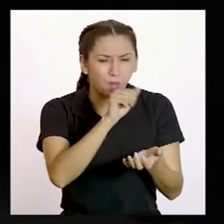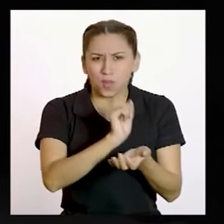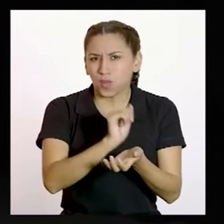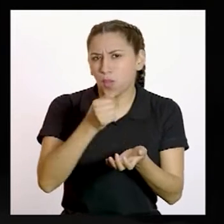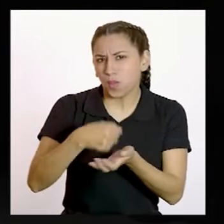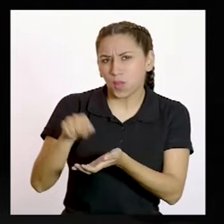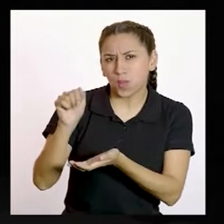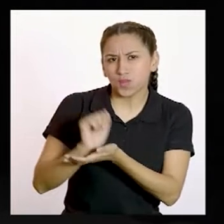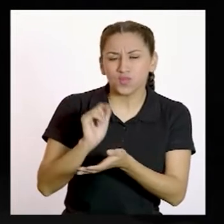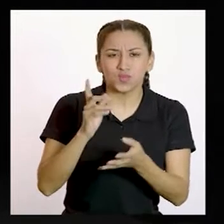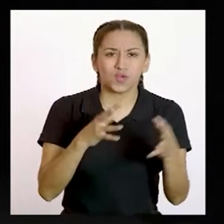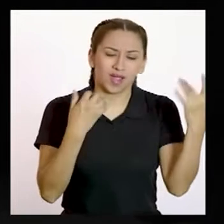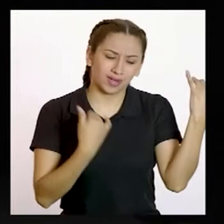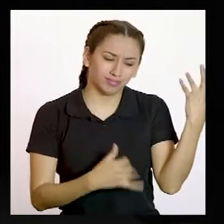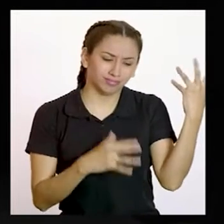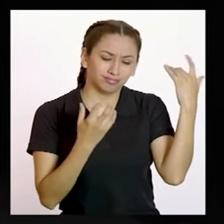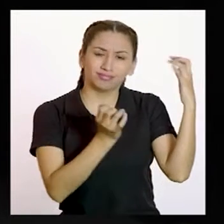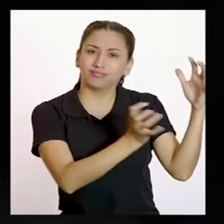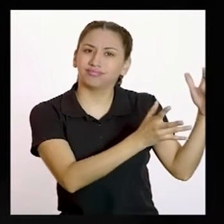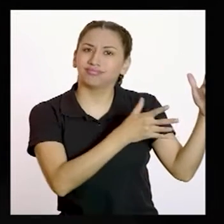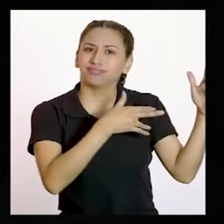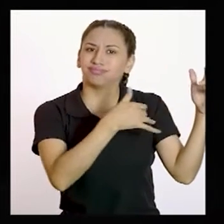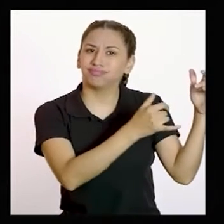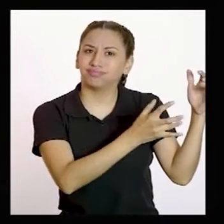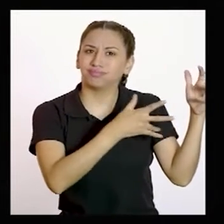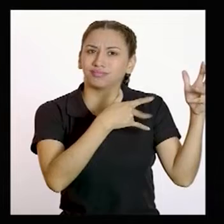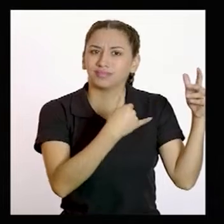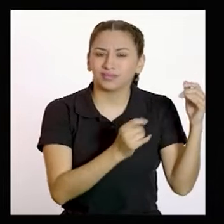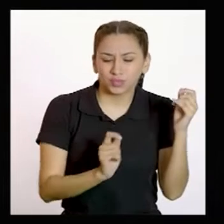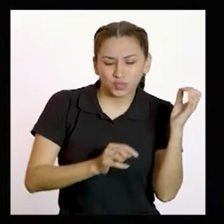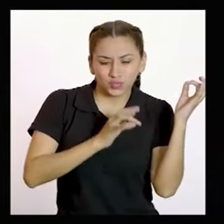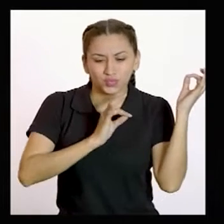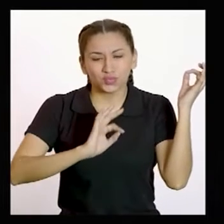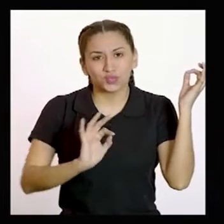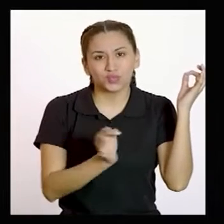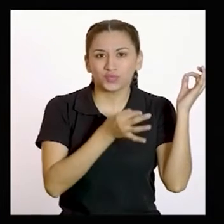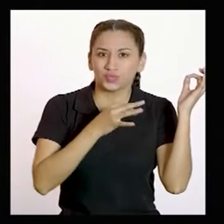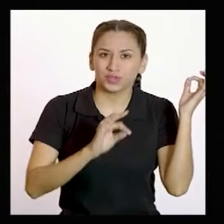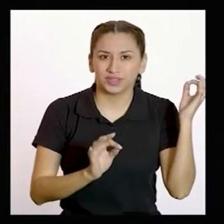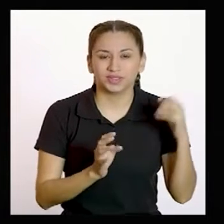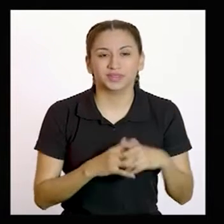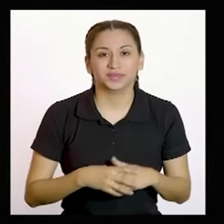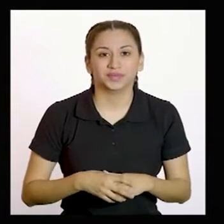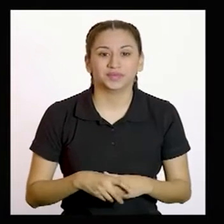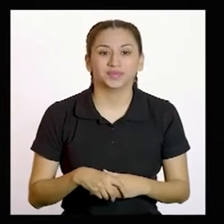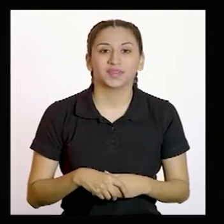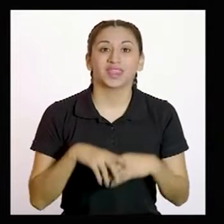bailan contrapunto. Un arpa, un violín, comencé.